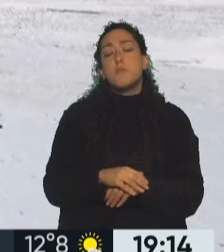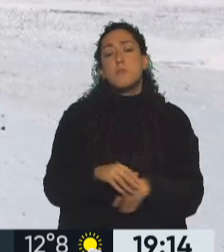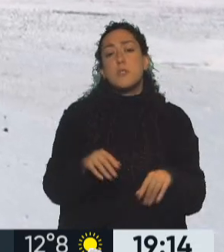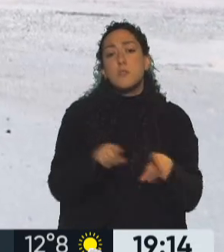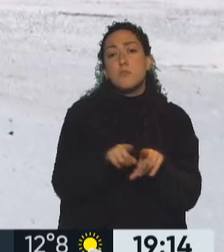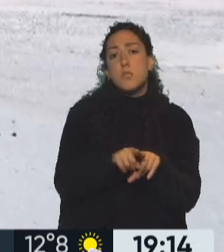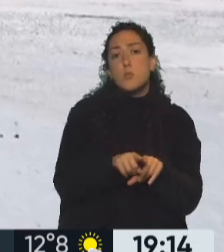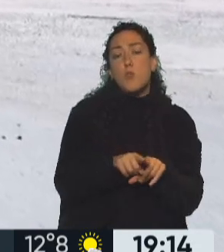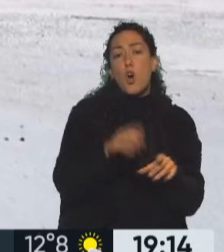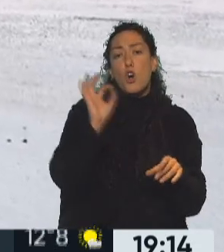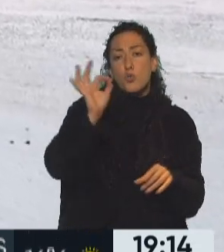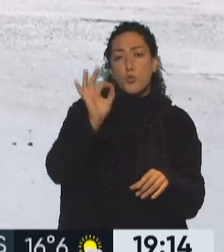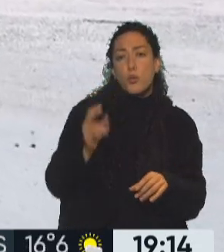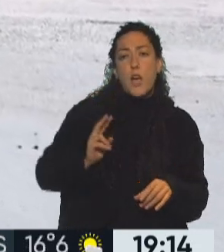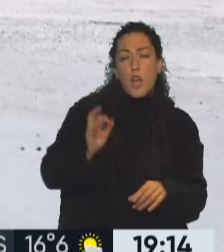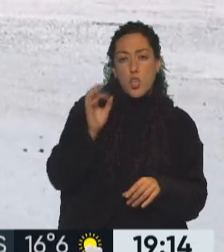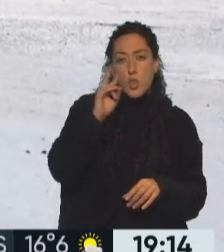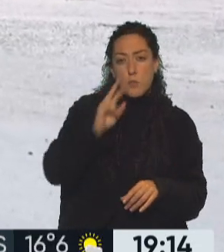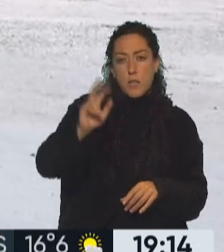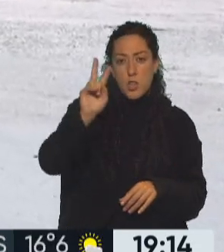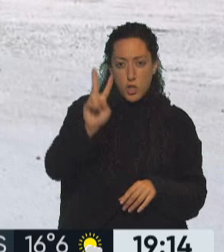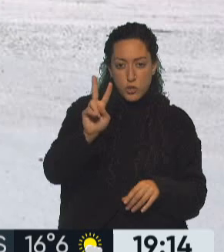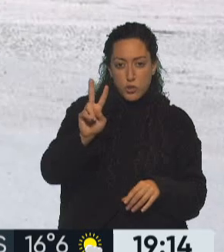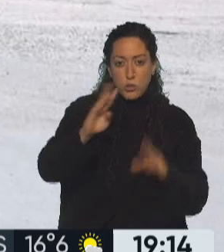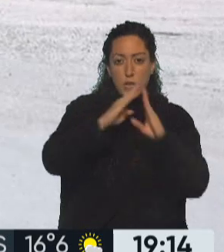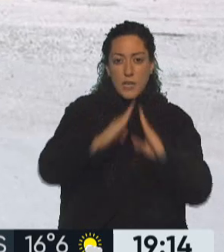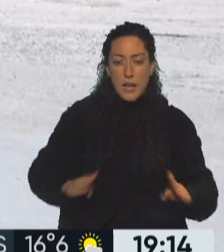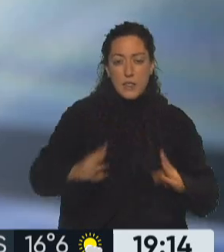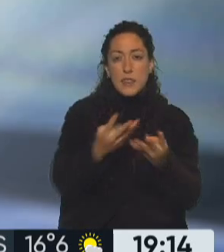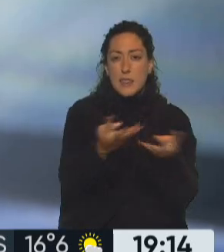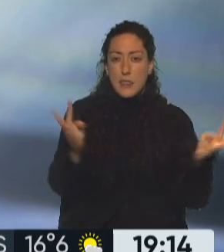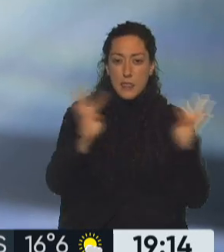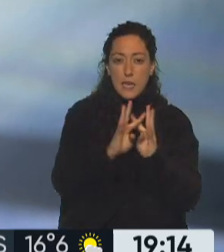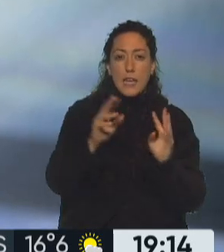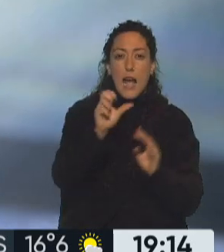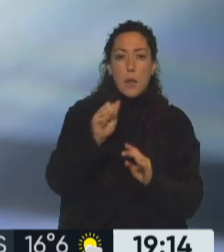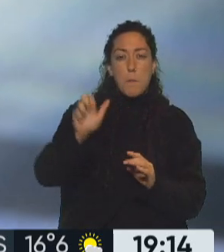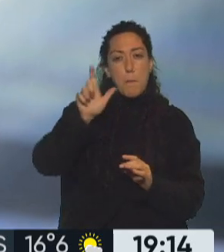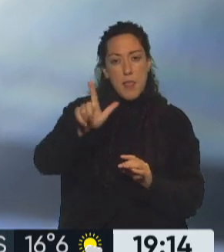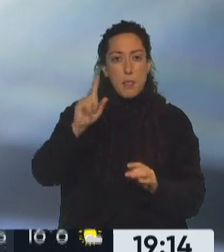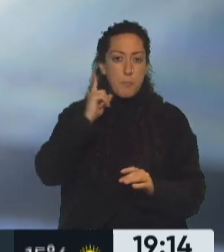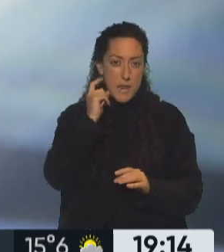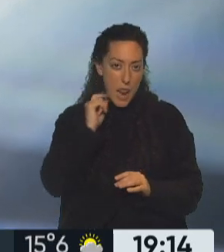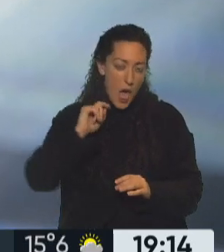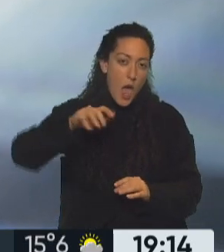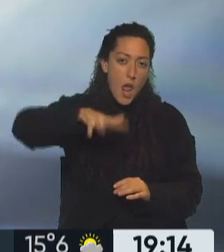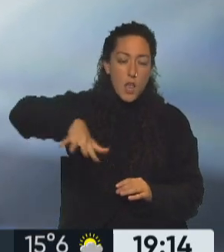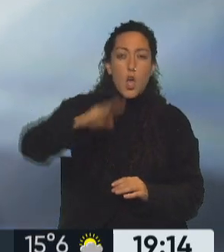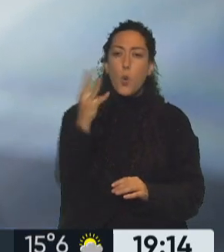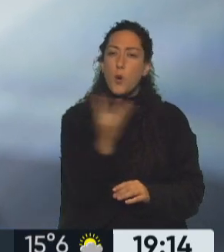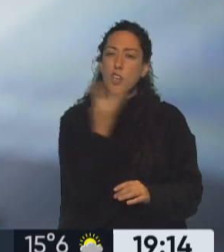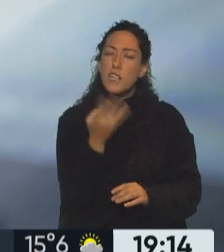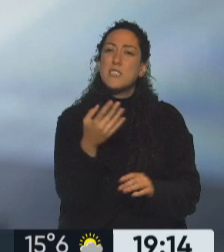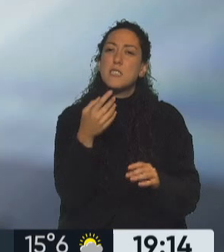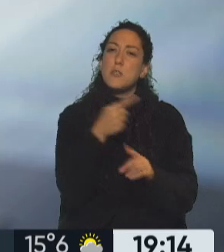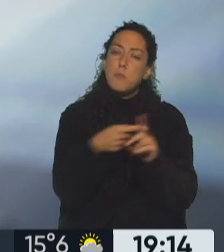ocurrido en octubre de 2002 en el country El Carmen de Pilar en un alegato de más de 4 horas y media el fiscal del